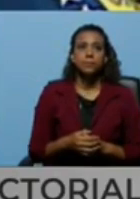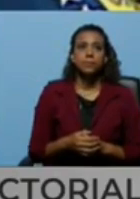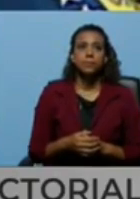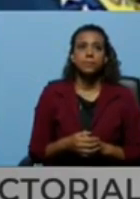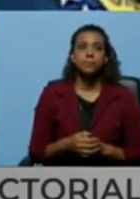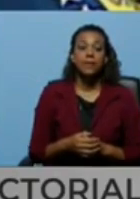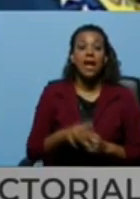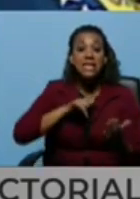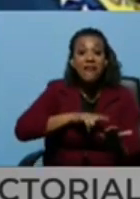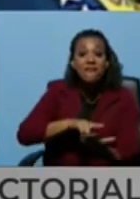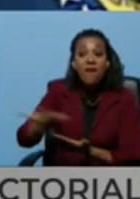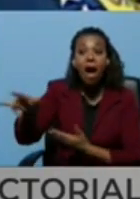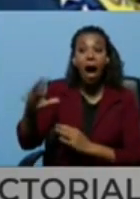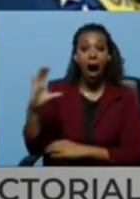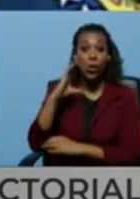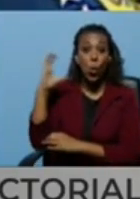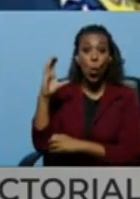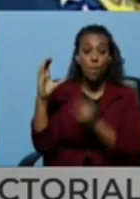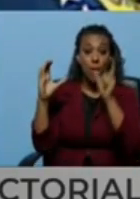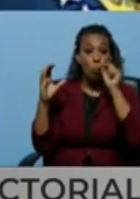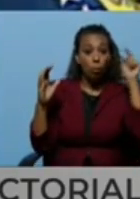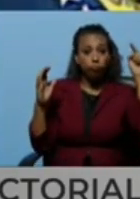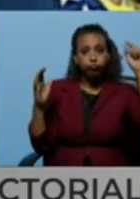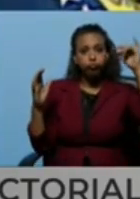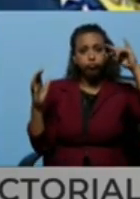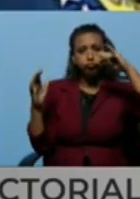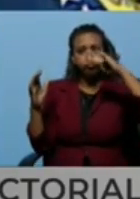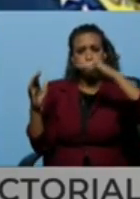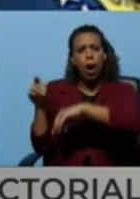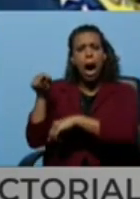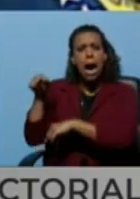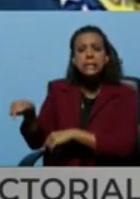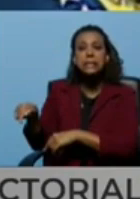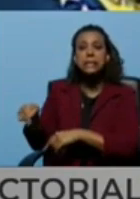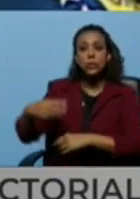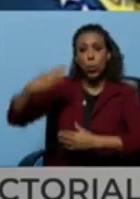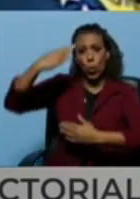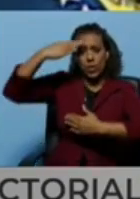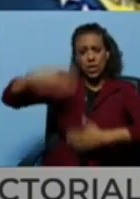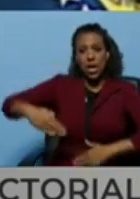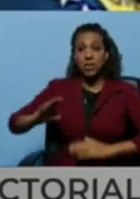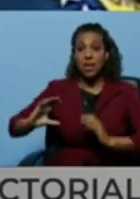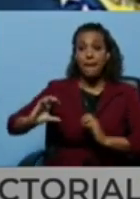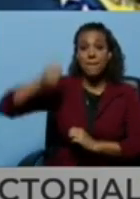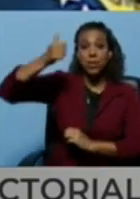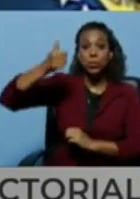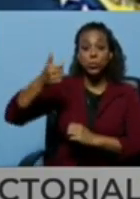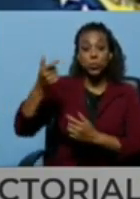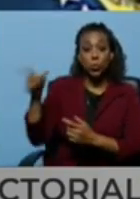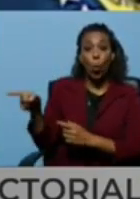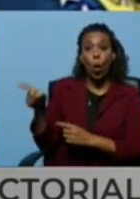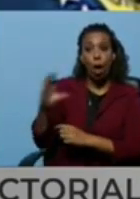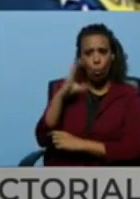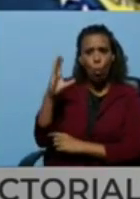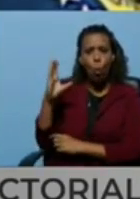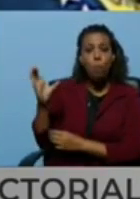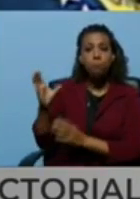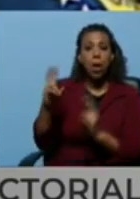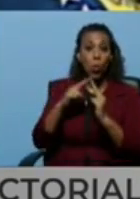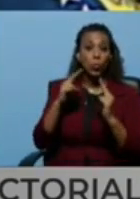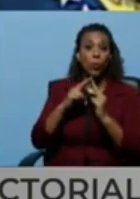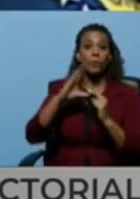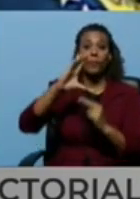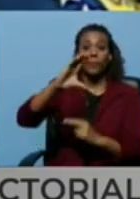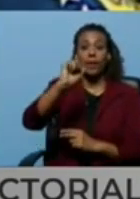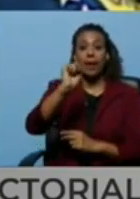En ese viaje a Colombia, él estuvo, hay un teniente, seguro en Colombia lo conocen,